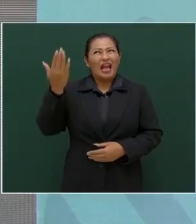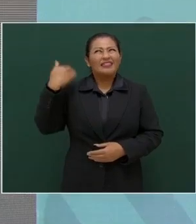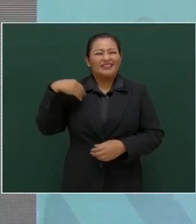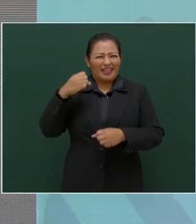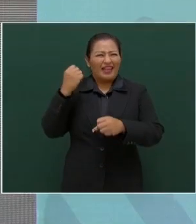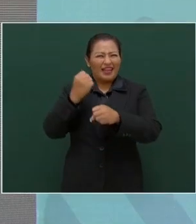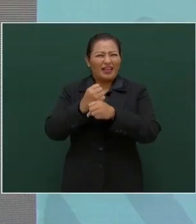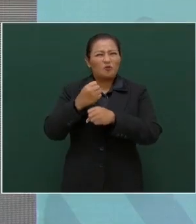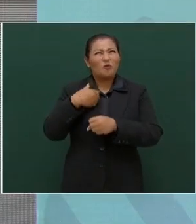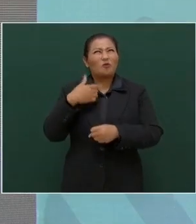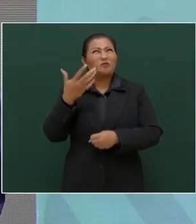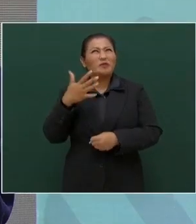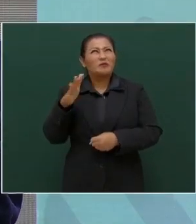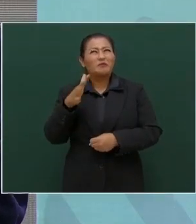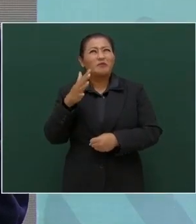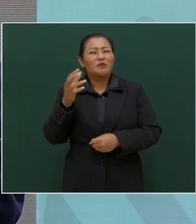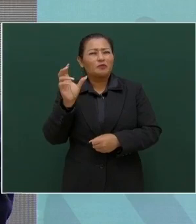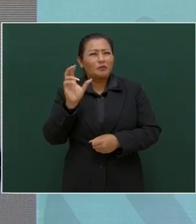Entonces creo que fue